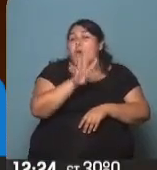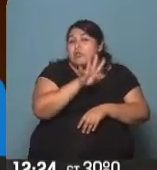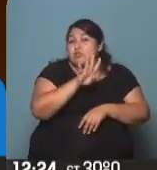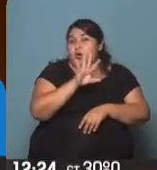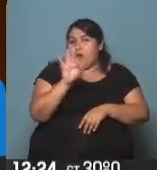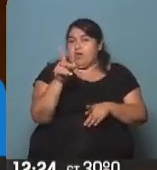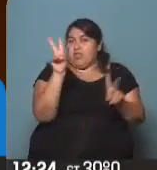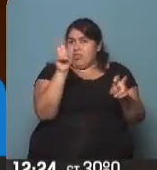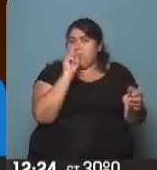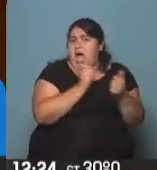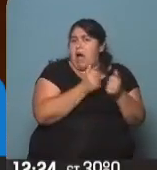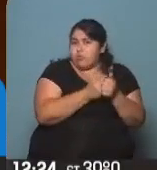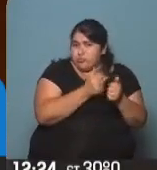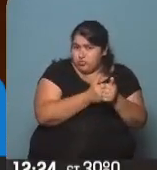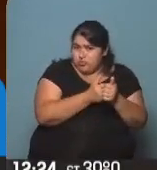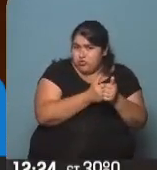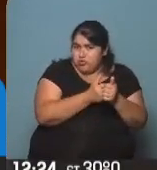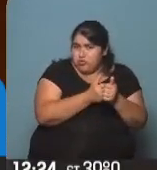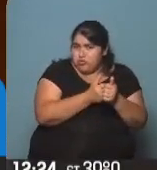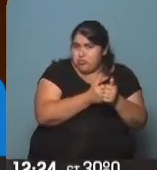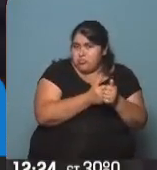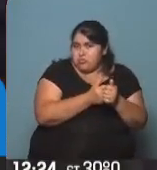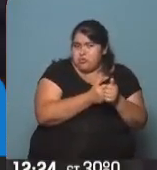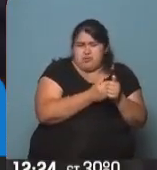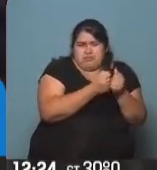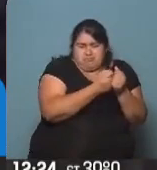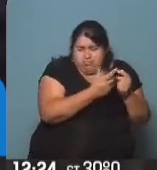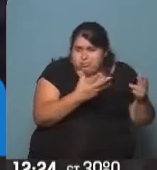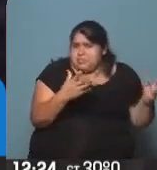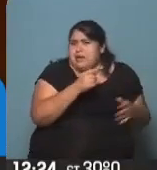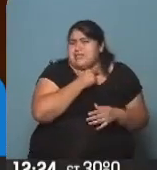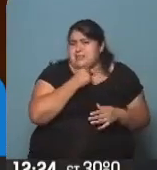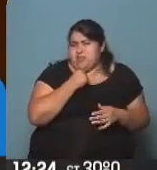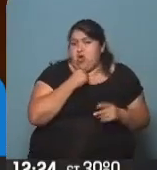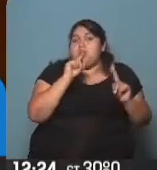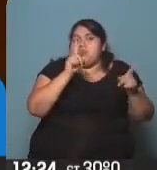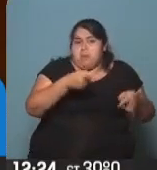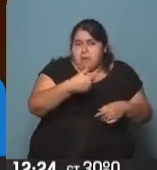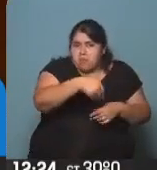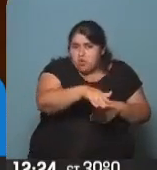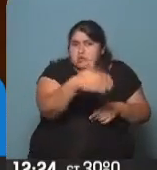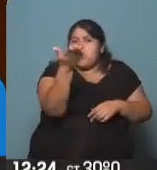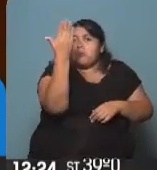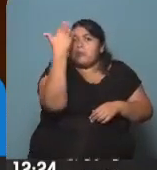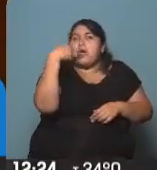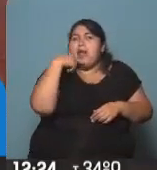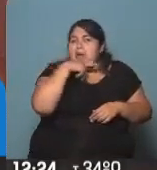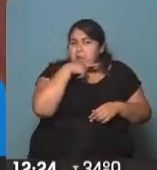4.444 abusos, cometidos por cientos de sacerdotes. Va a llegar la Conferencia Episcopal Alemana